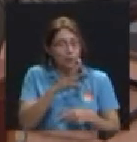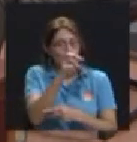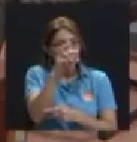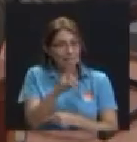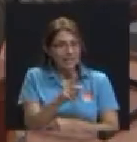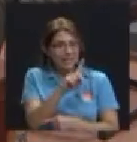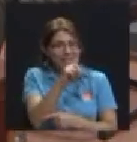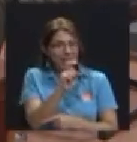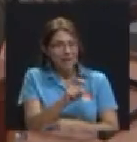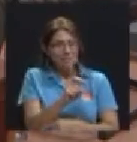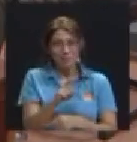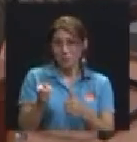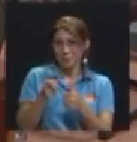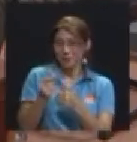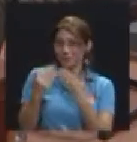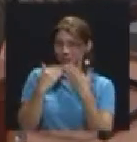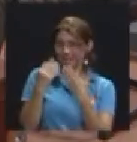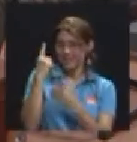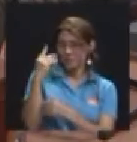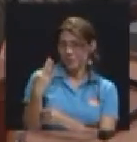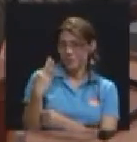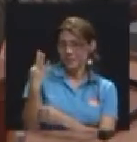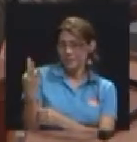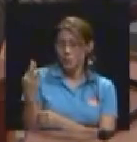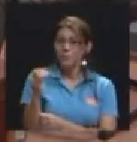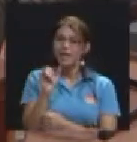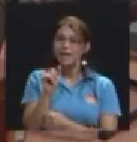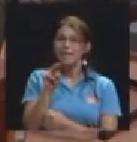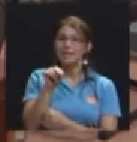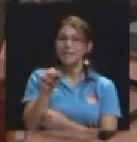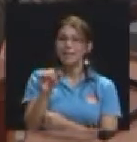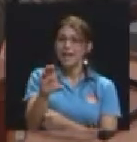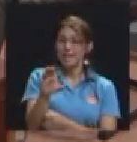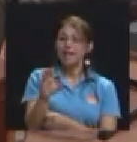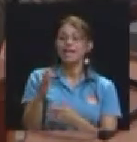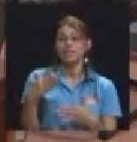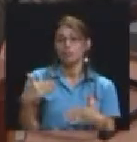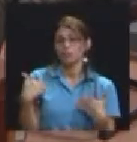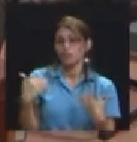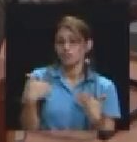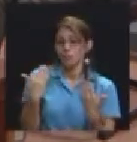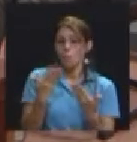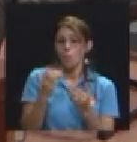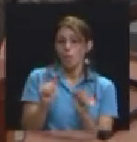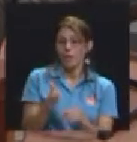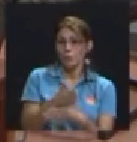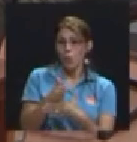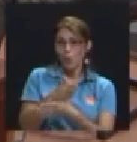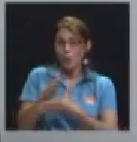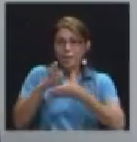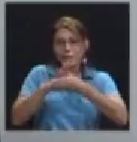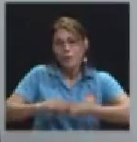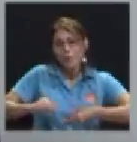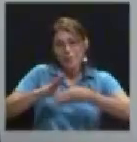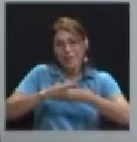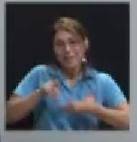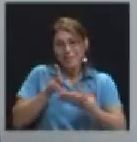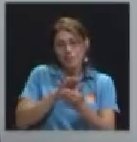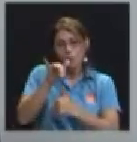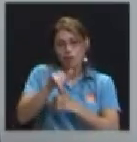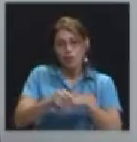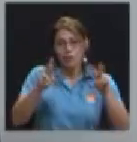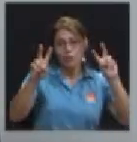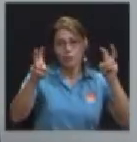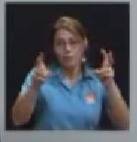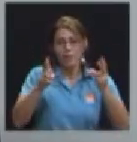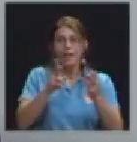invitación, y para el INEC es un placer poder compartir este rato y poder comentarles sobre este proyecto que es la Encuesta Nacional de